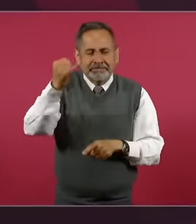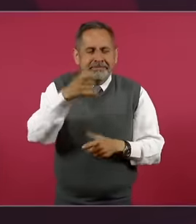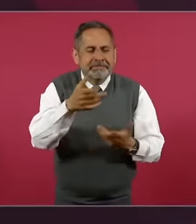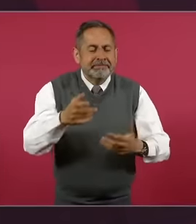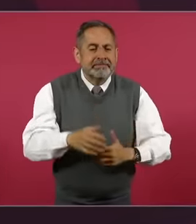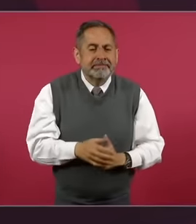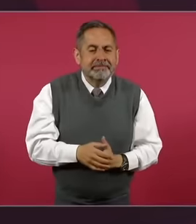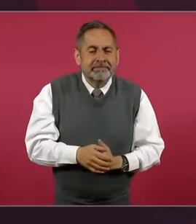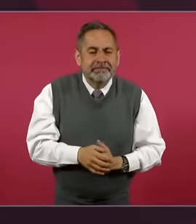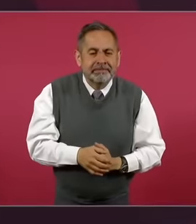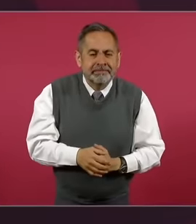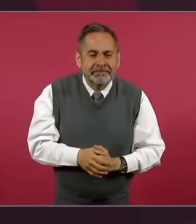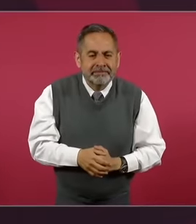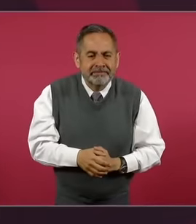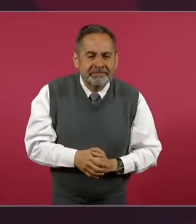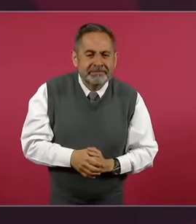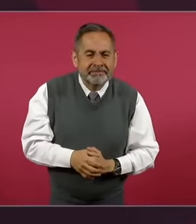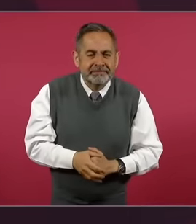lo